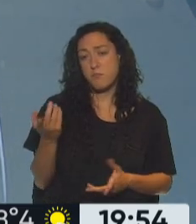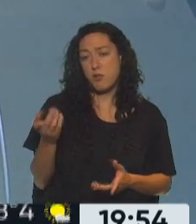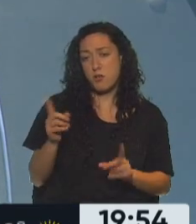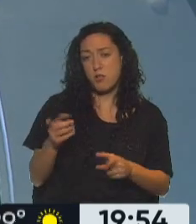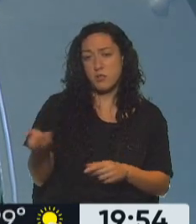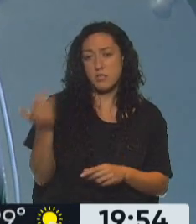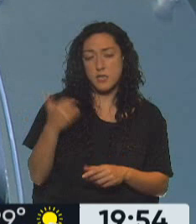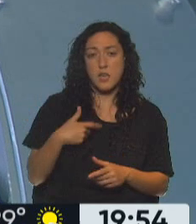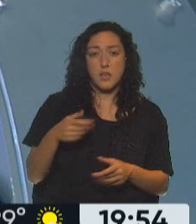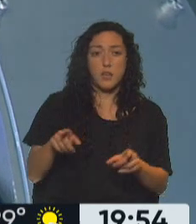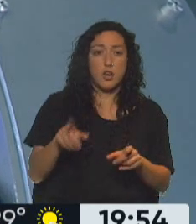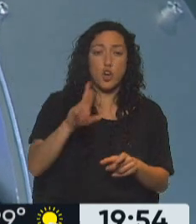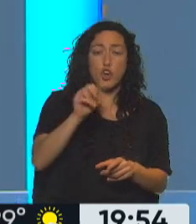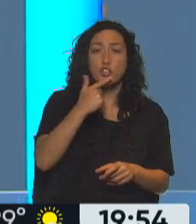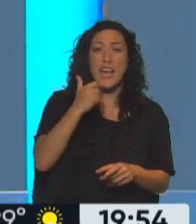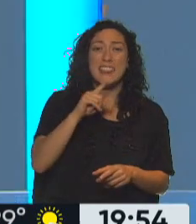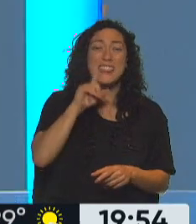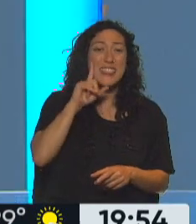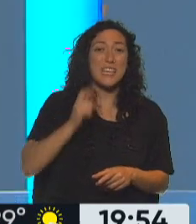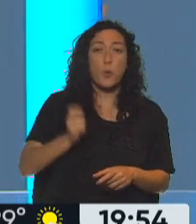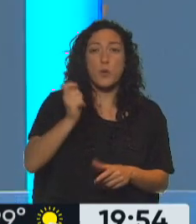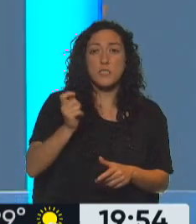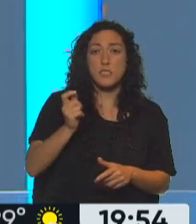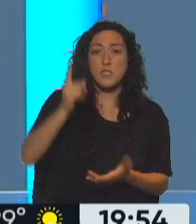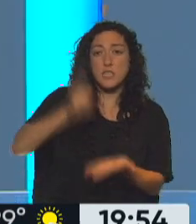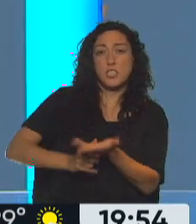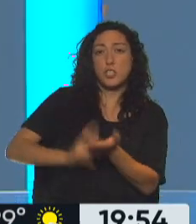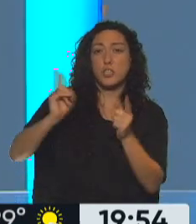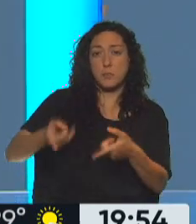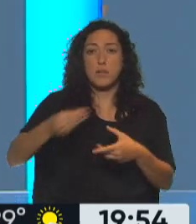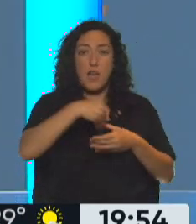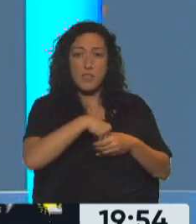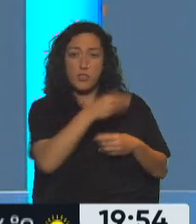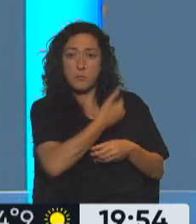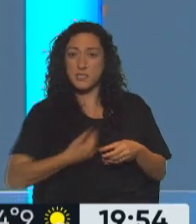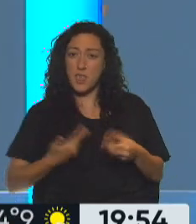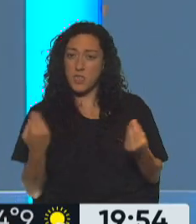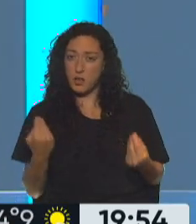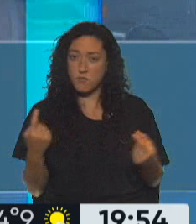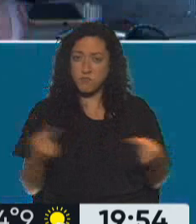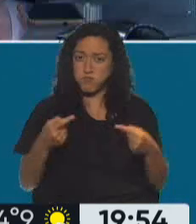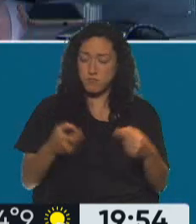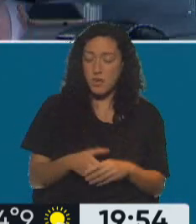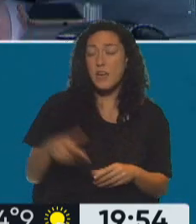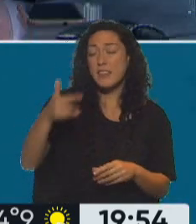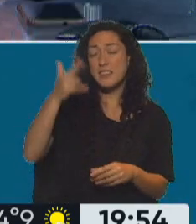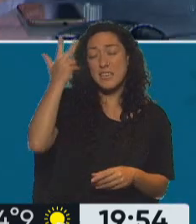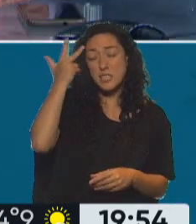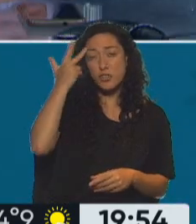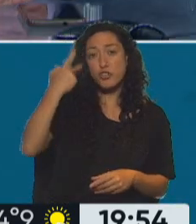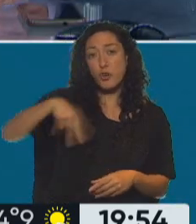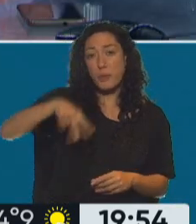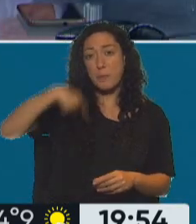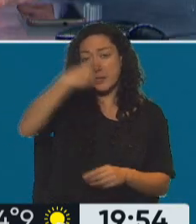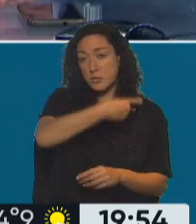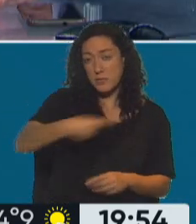de los dos lados del mostrador. Y además la inaplicabilidad tiene que ver con que el mandato de Doñate vencía el 18 de noviembre, ahora, la semana que viene, sí. Y